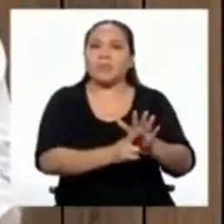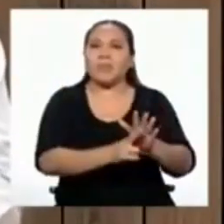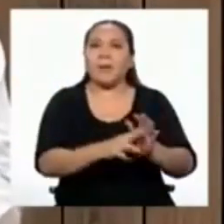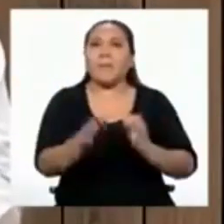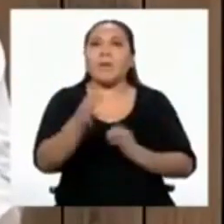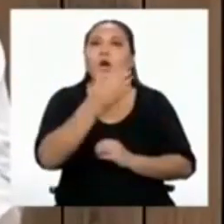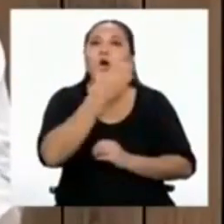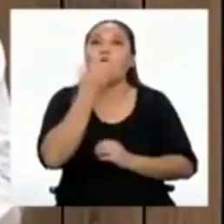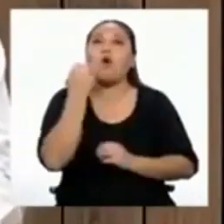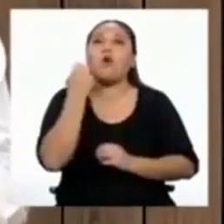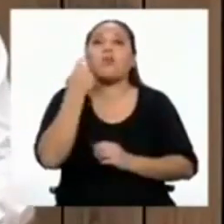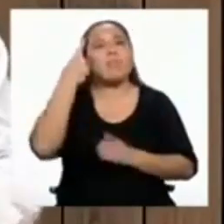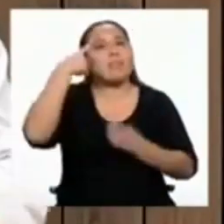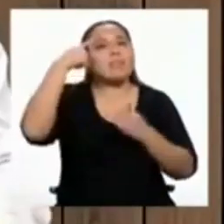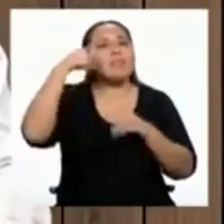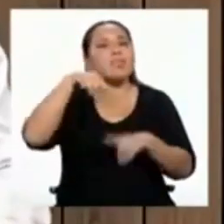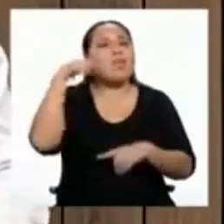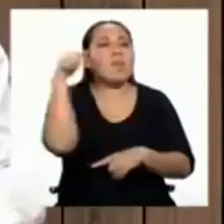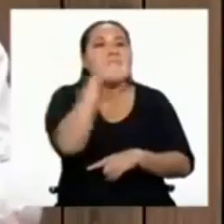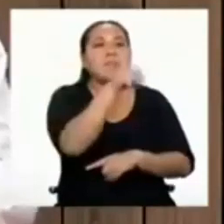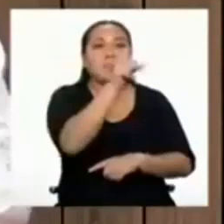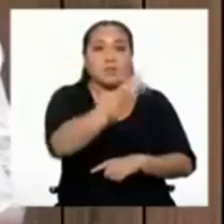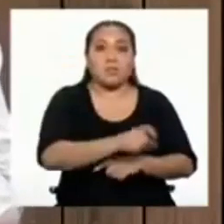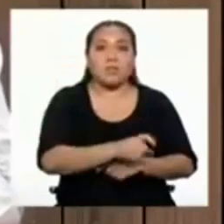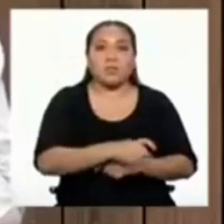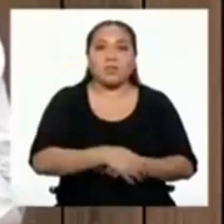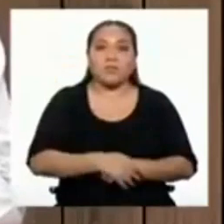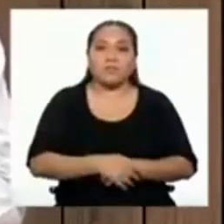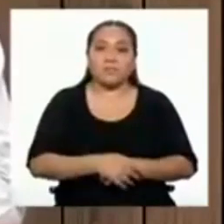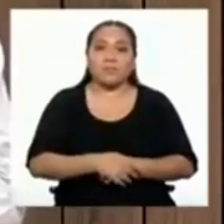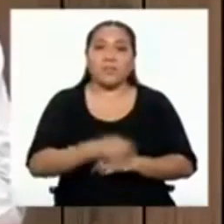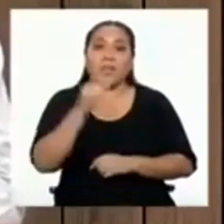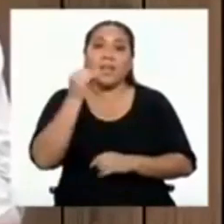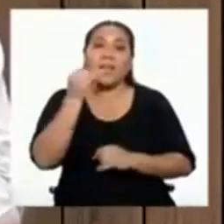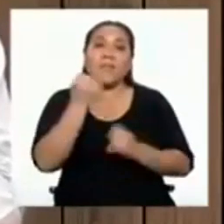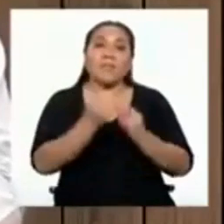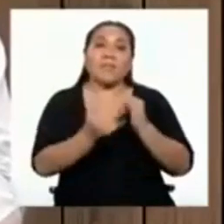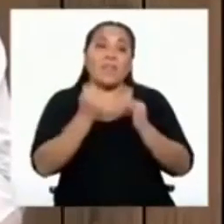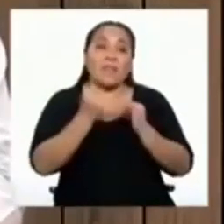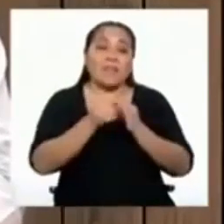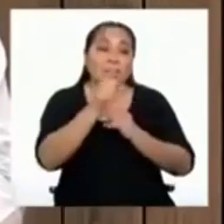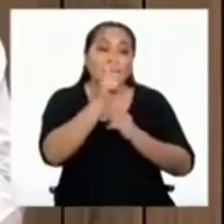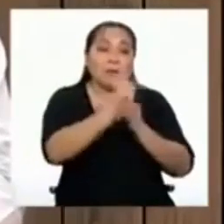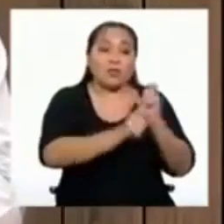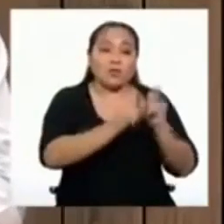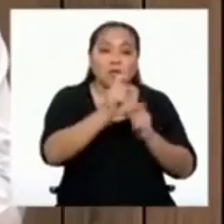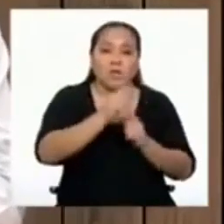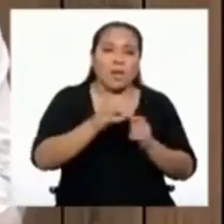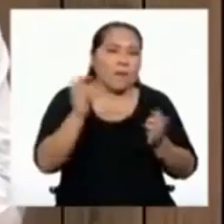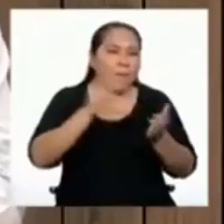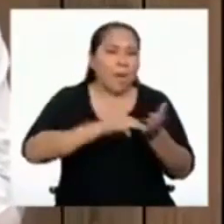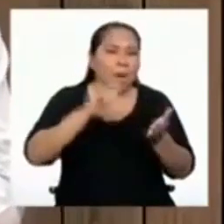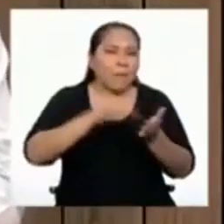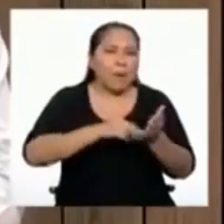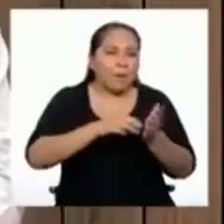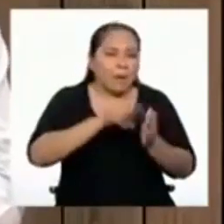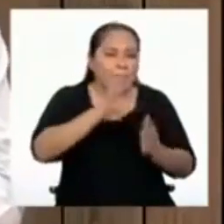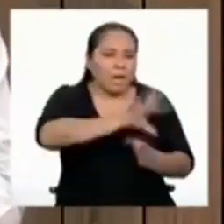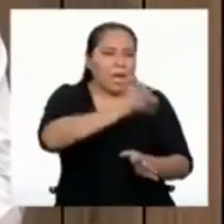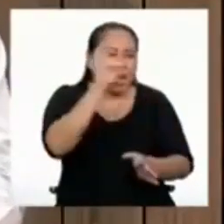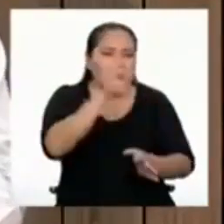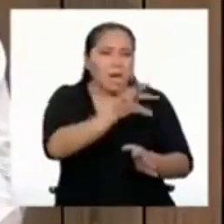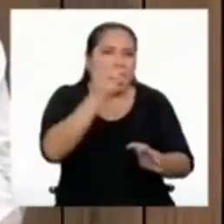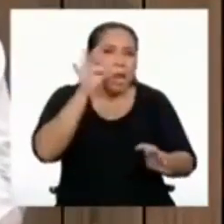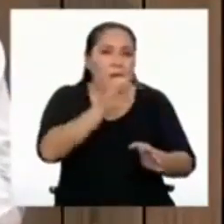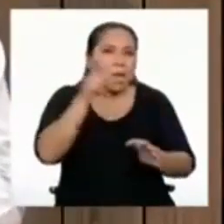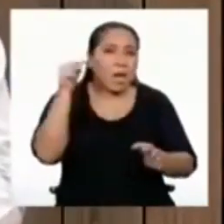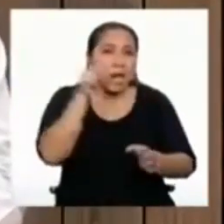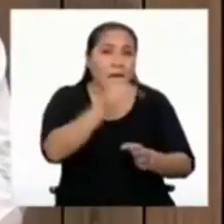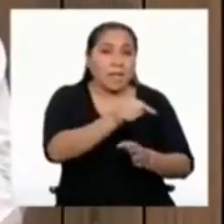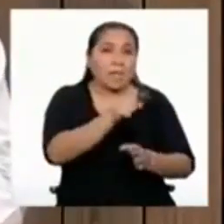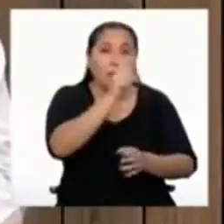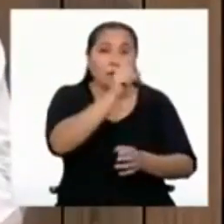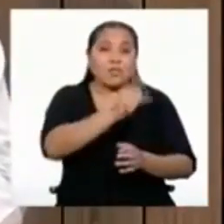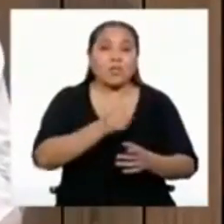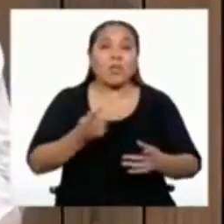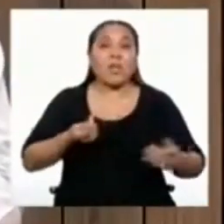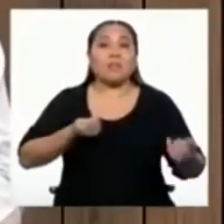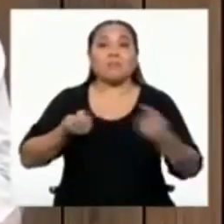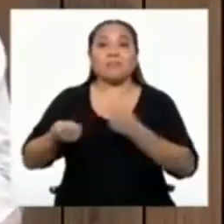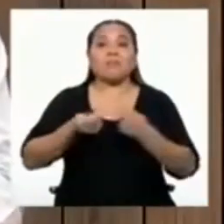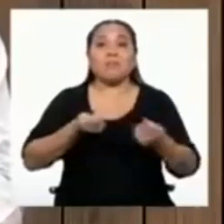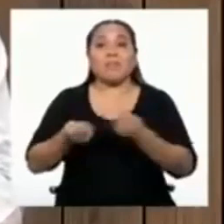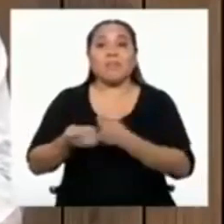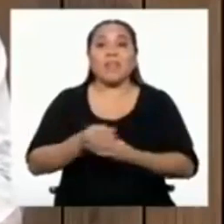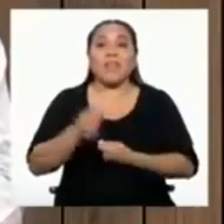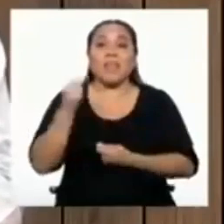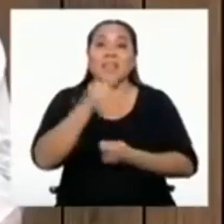para nosotros. Y al final, quien recibe más votos es quien gobierna. Y como quien gobierna nos